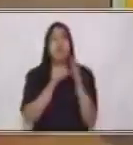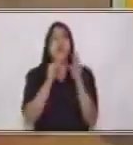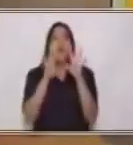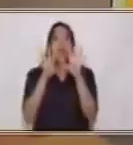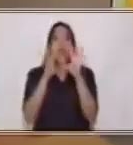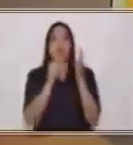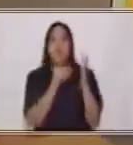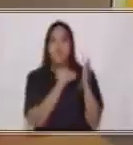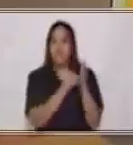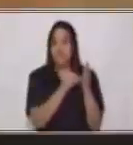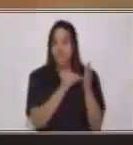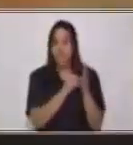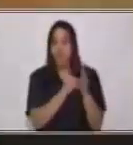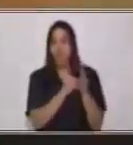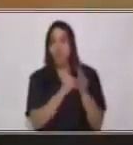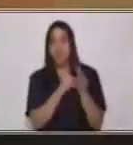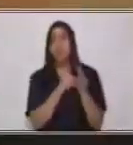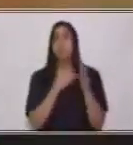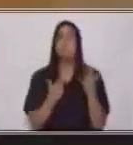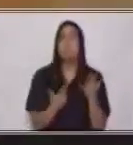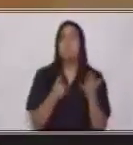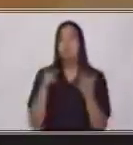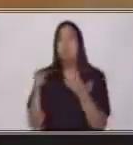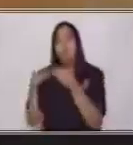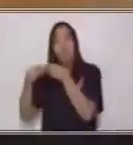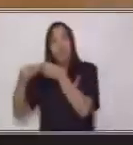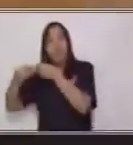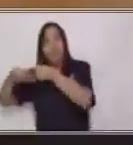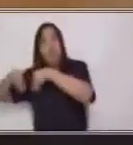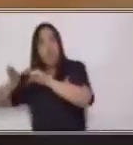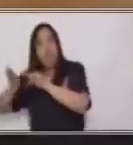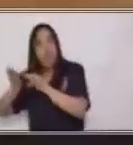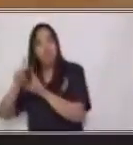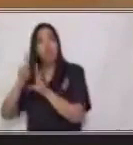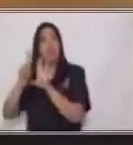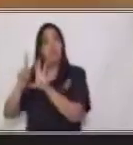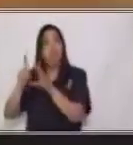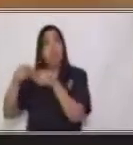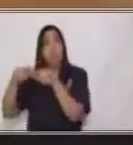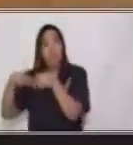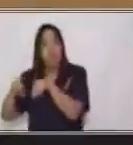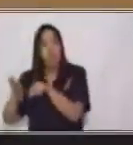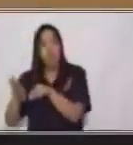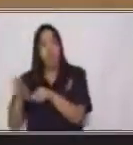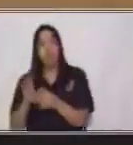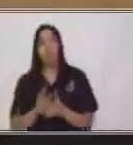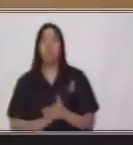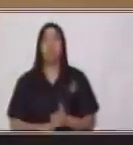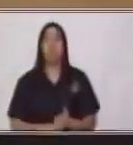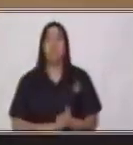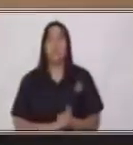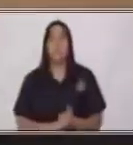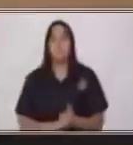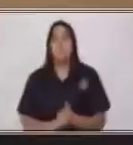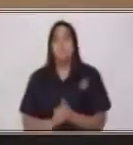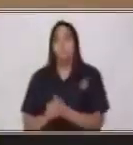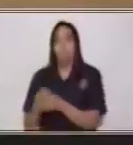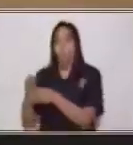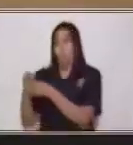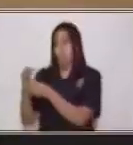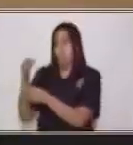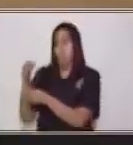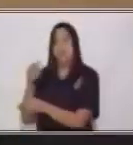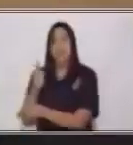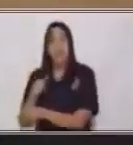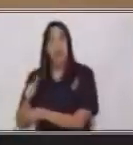9 quetzales por los huevos, la media docena de huevos. La lata de agua